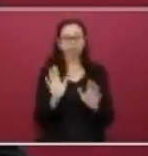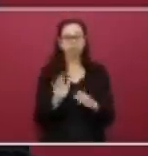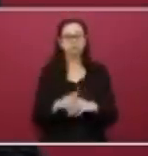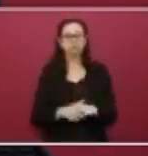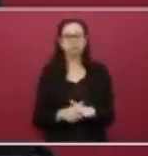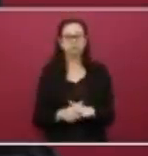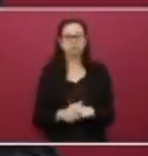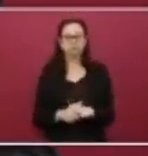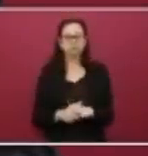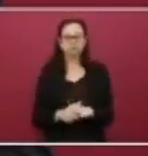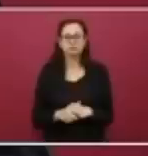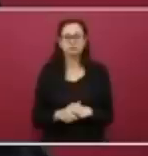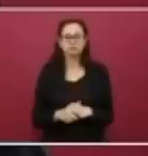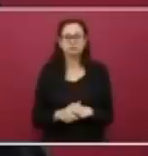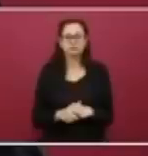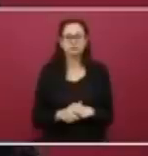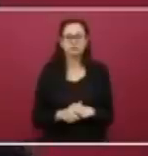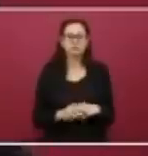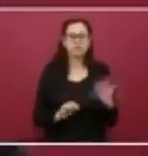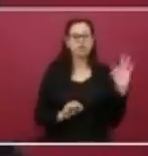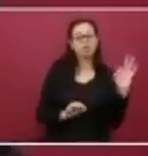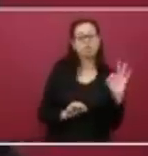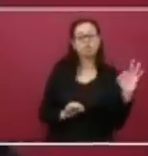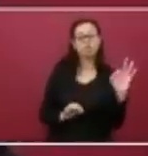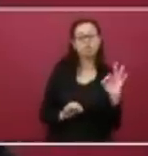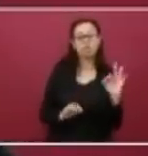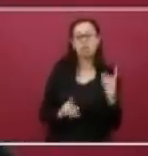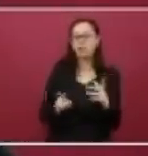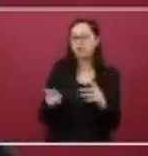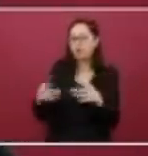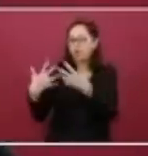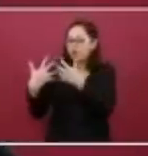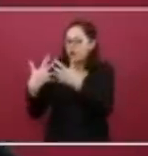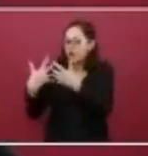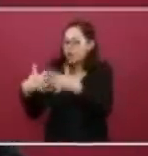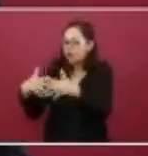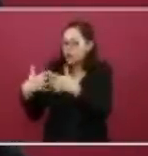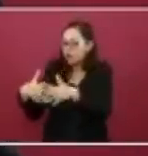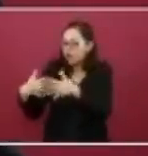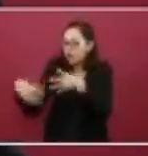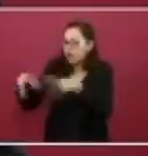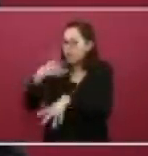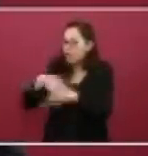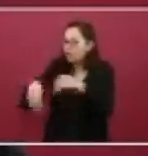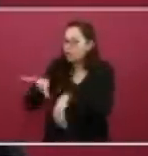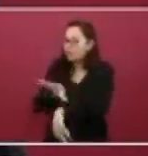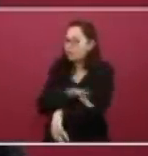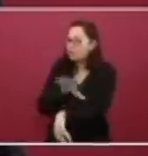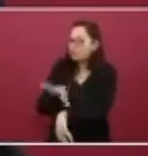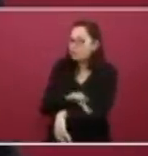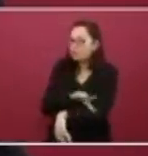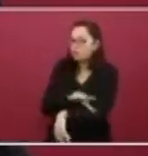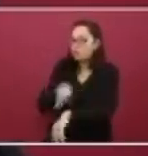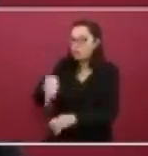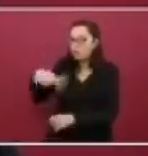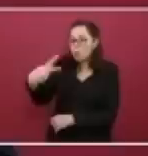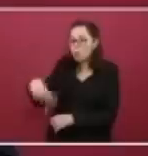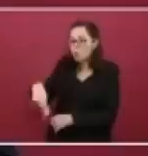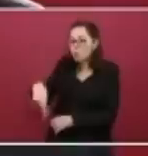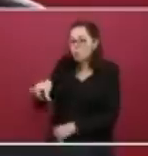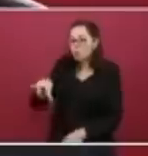y cuando se trata de una planta así más si es de la